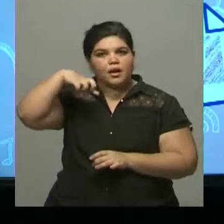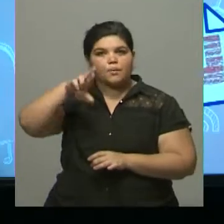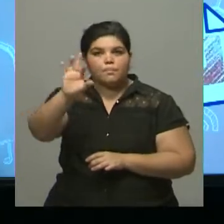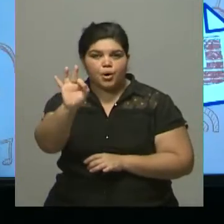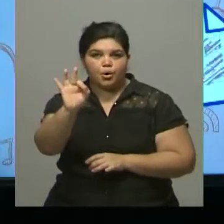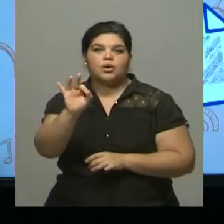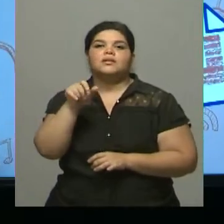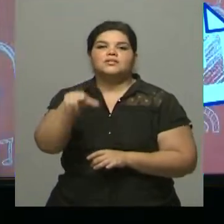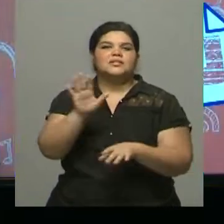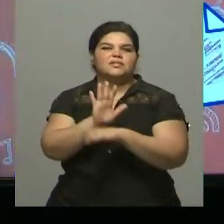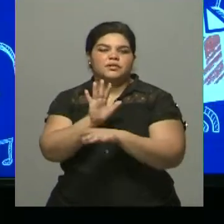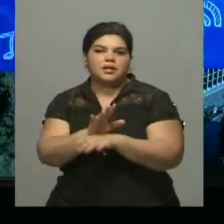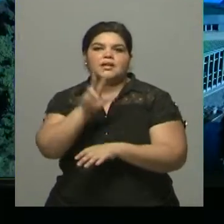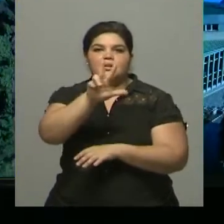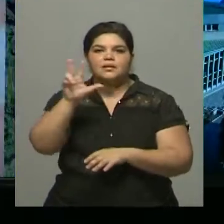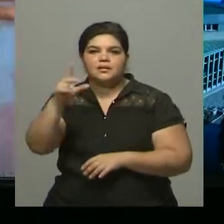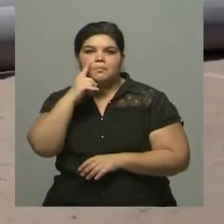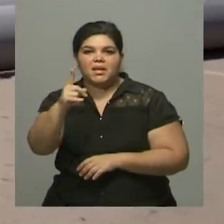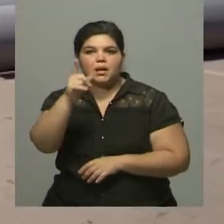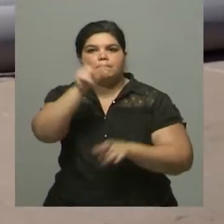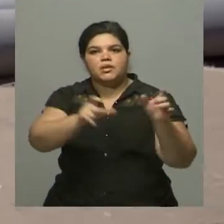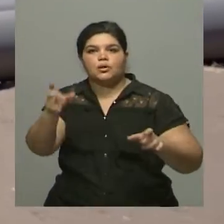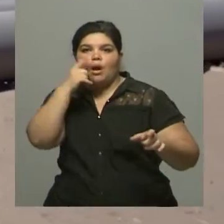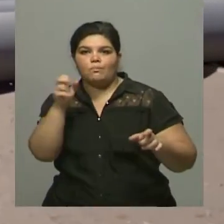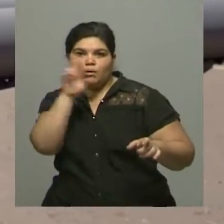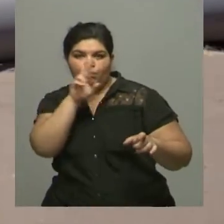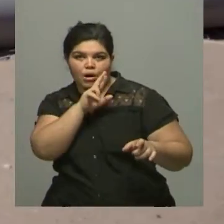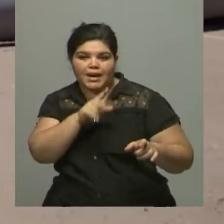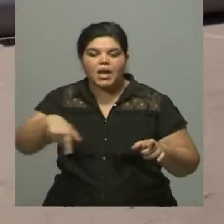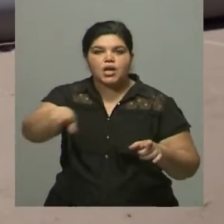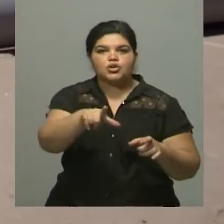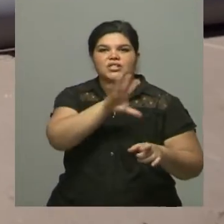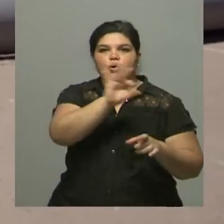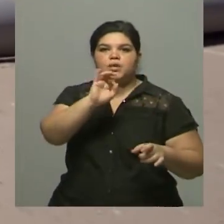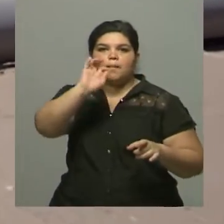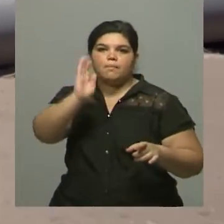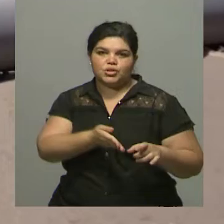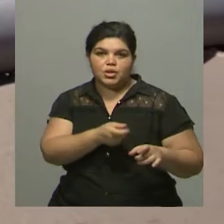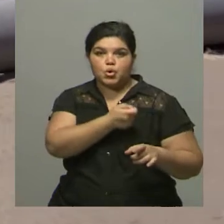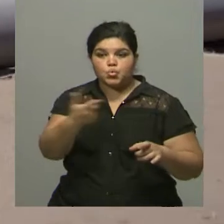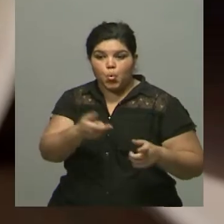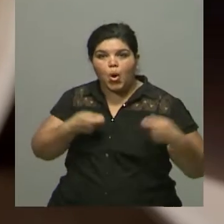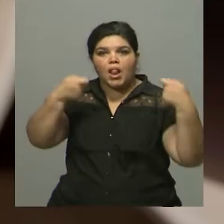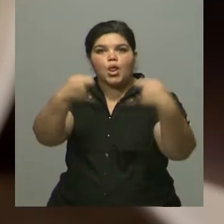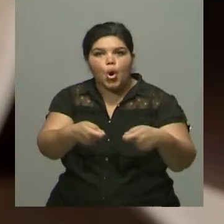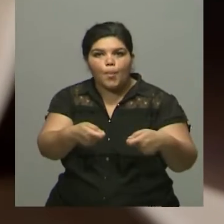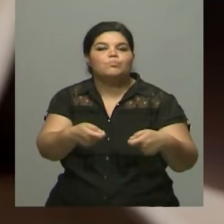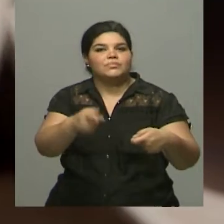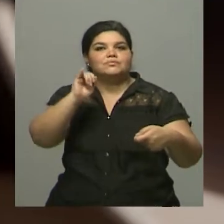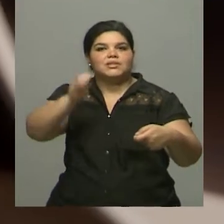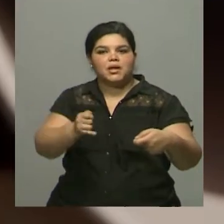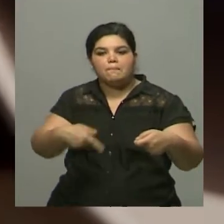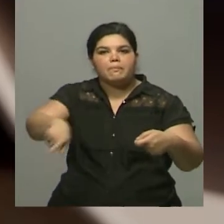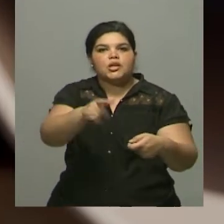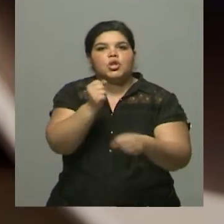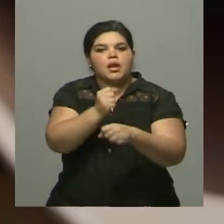a 33.000 mendocinos y mendocinas durante la pandemia pagar el 50% del salario para sostener empleo en el contexto